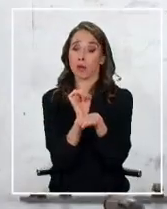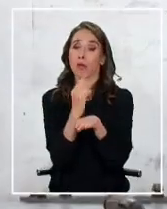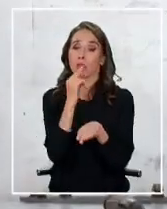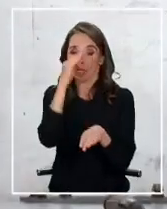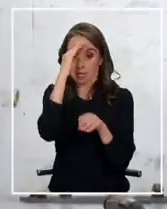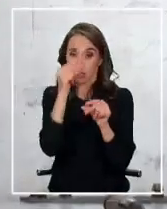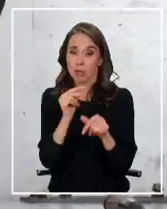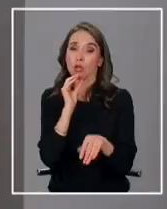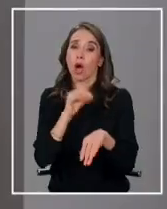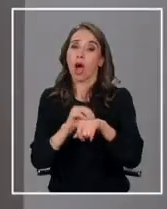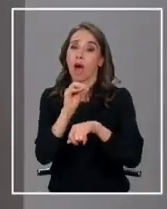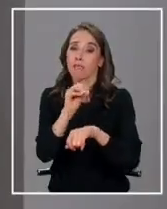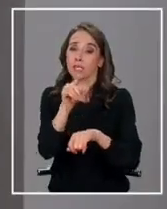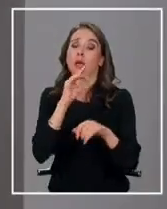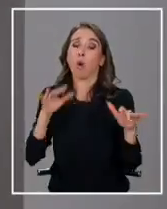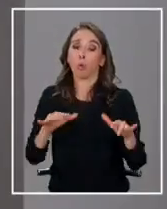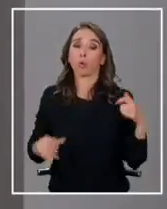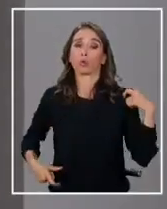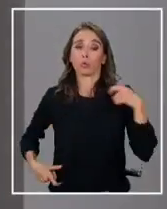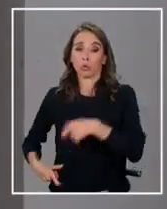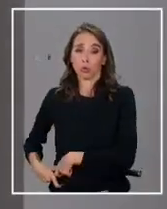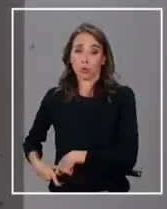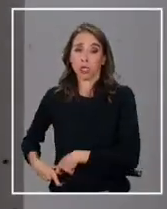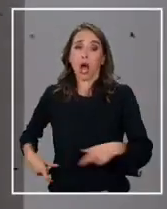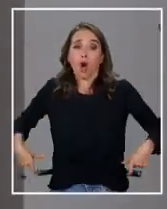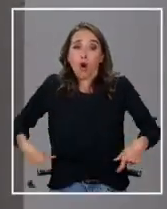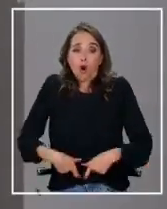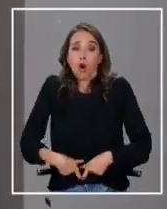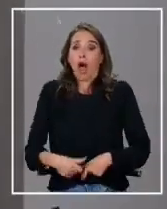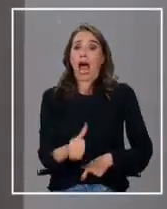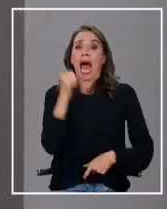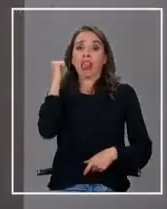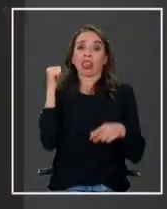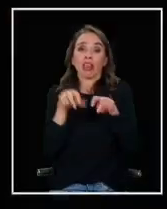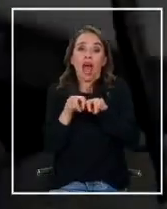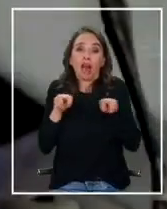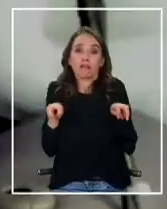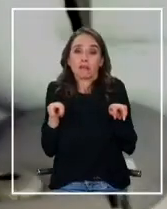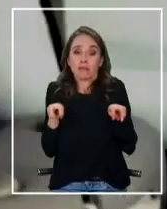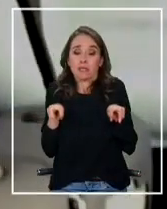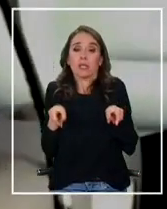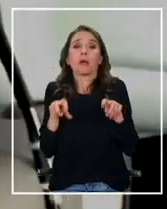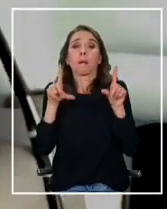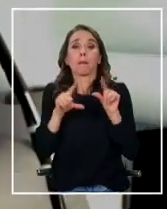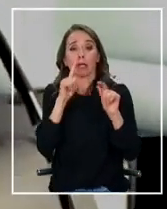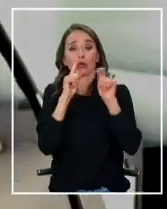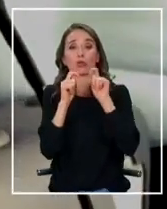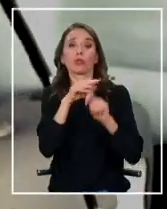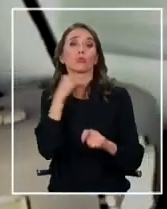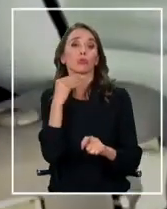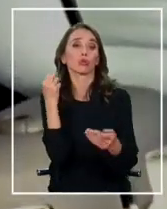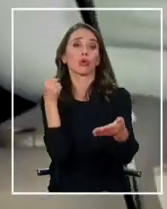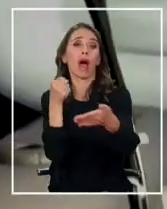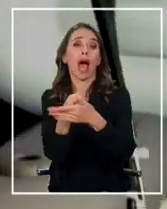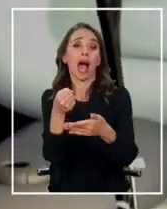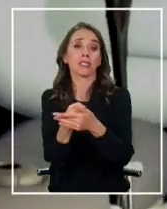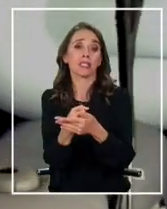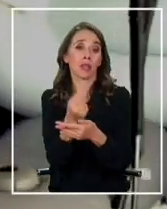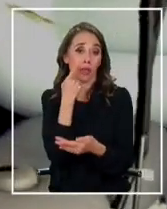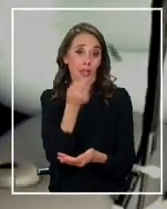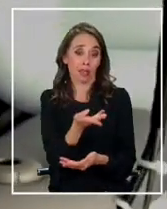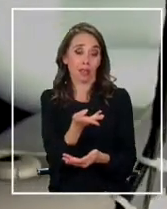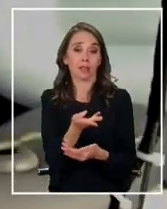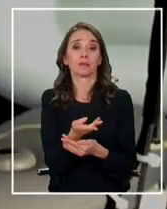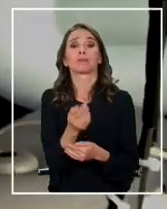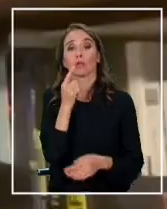del cinturón de seguridad, incluso en los asientos traseros, para reducir consecuencias fatales en accidentes de este tipo.